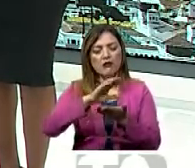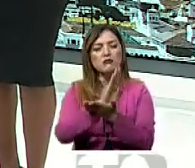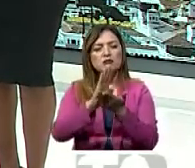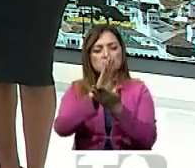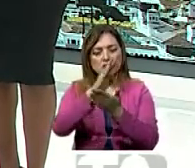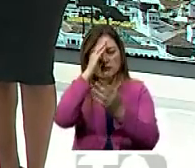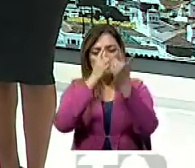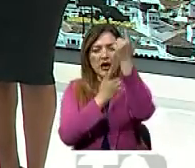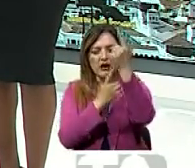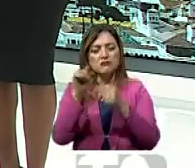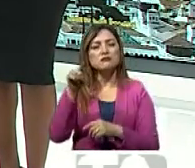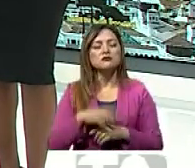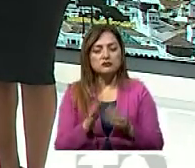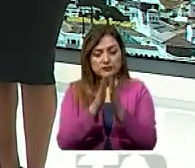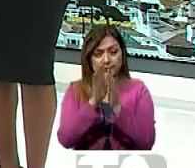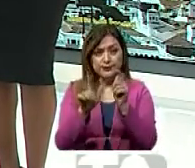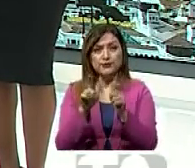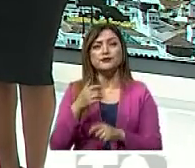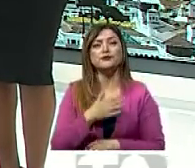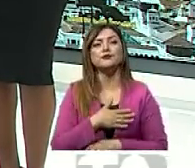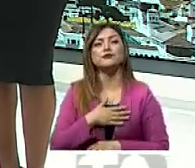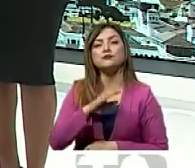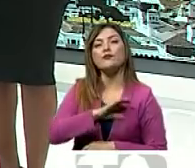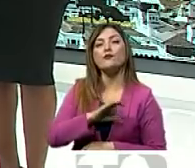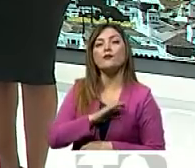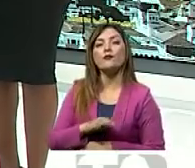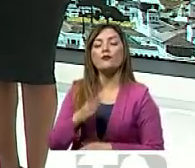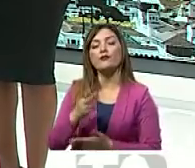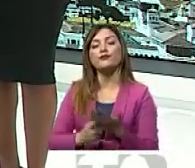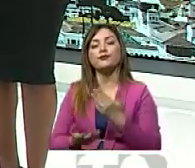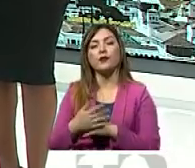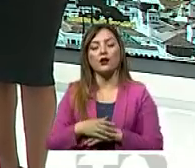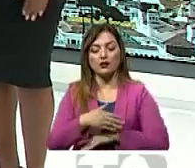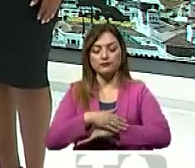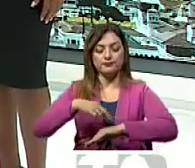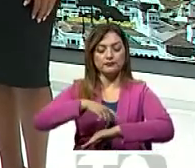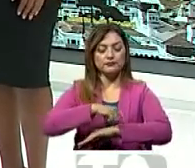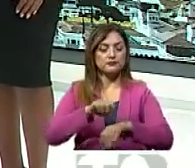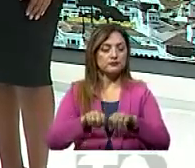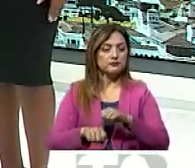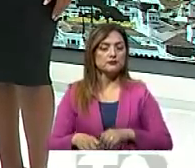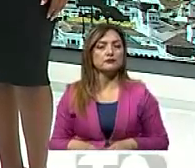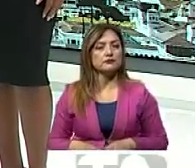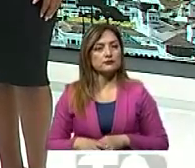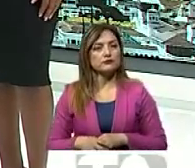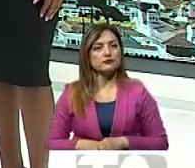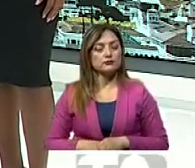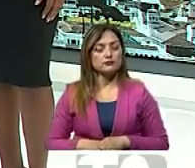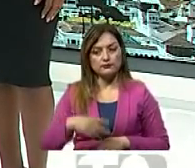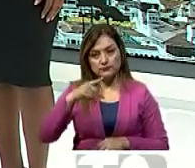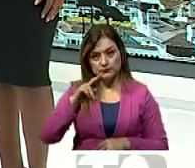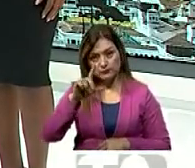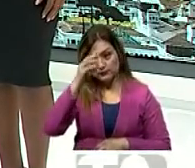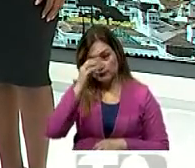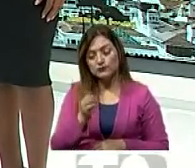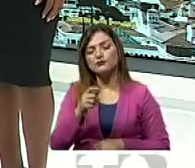de ese sector piden, por favor, la intervención del municipio debido a que varias aceras y calles están en mal estado. Paul, buenos días.